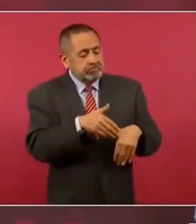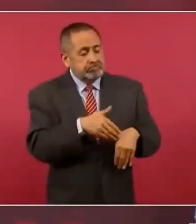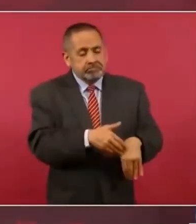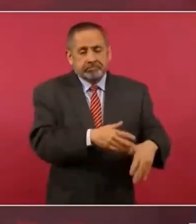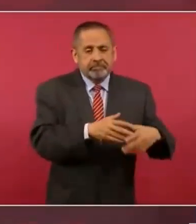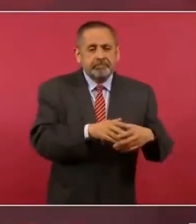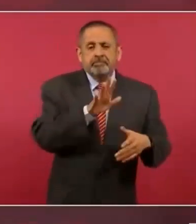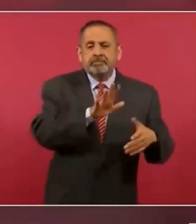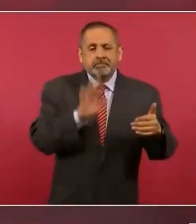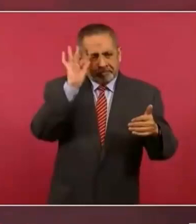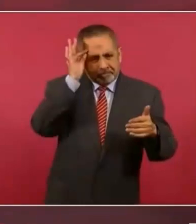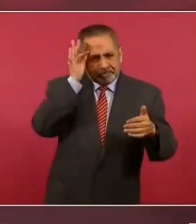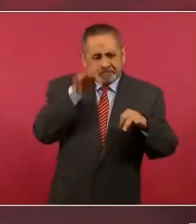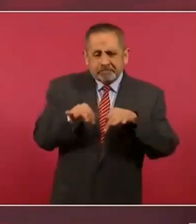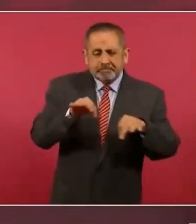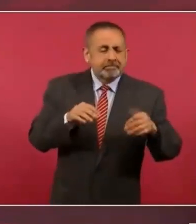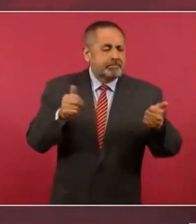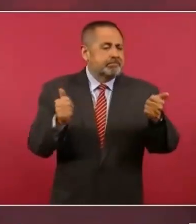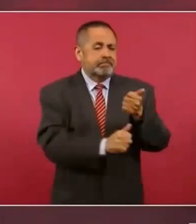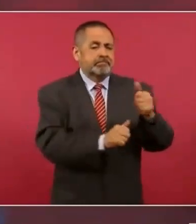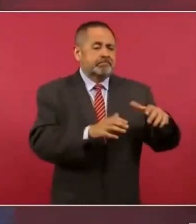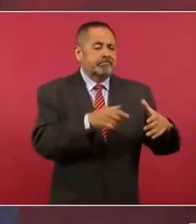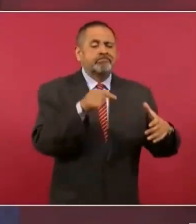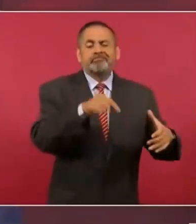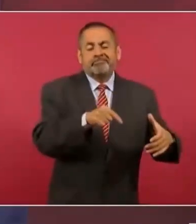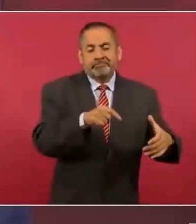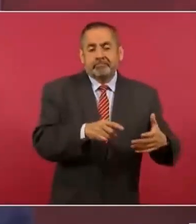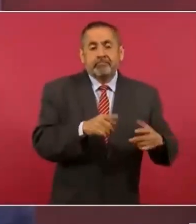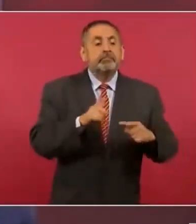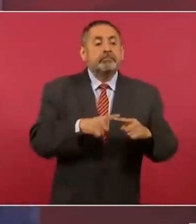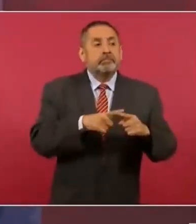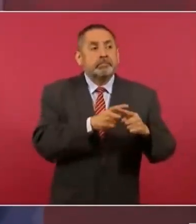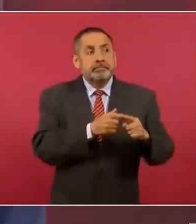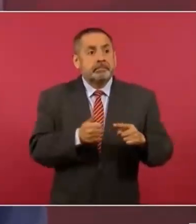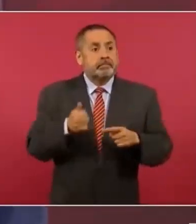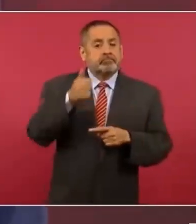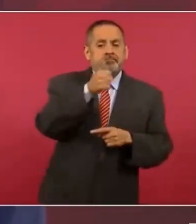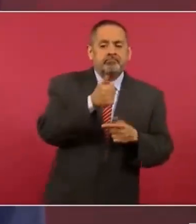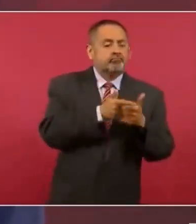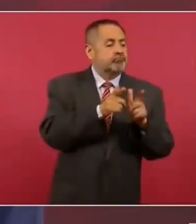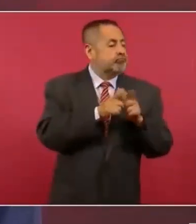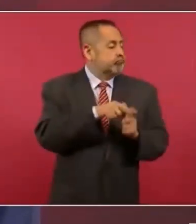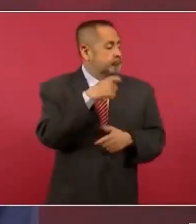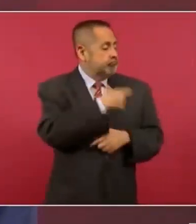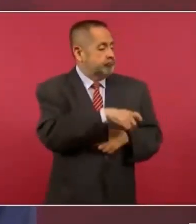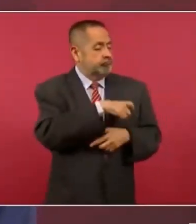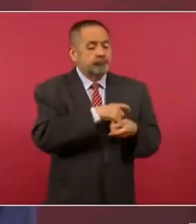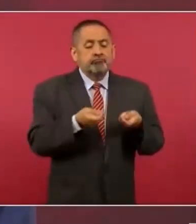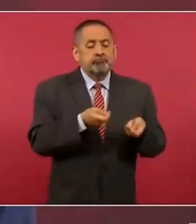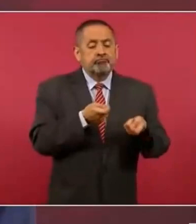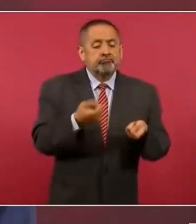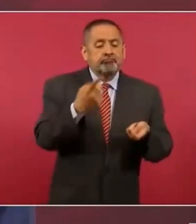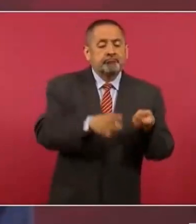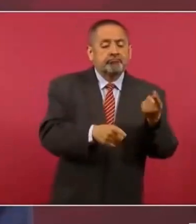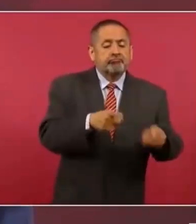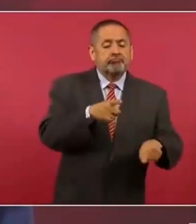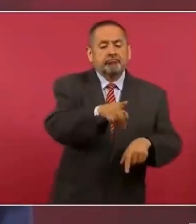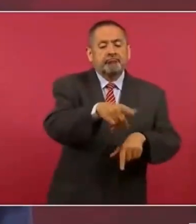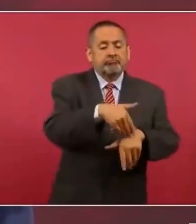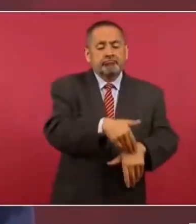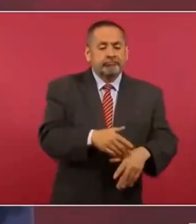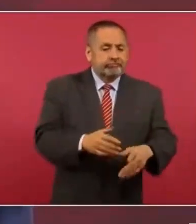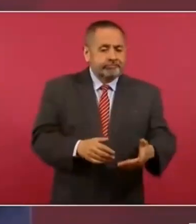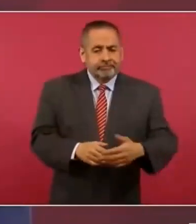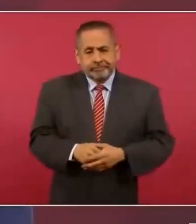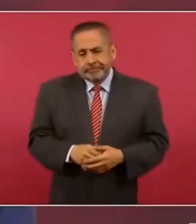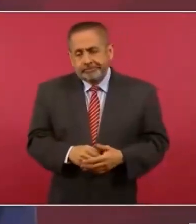como empleados de grupos económicos, de grupos de